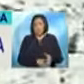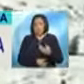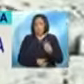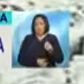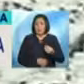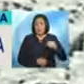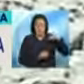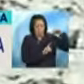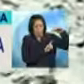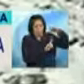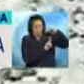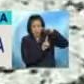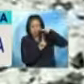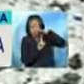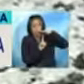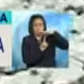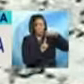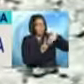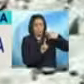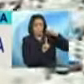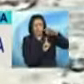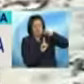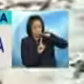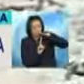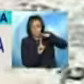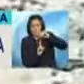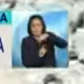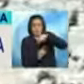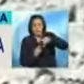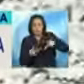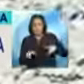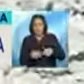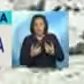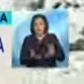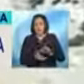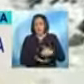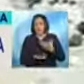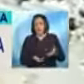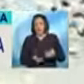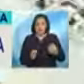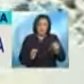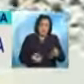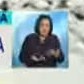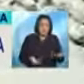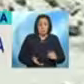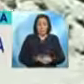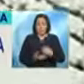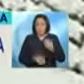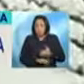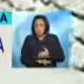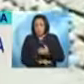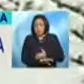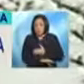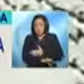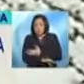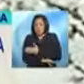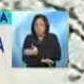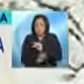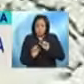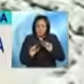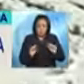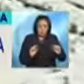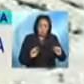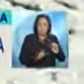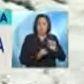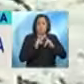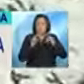los helicópteros no podían acceder hacia esta zona con el cargamento. Si bien es cierto, poco a poco están llegando las carpas, están llegando